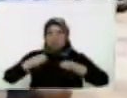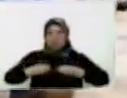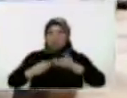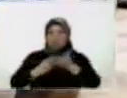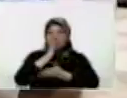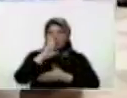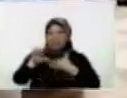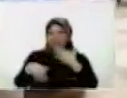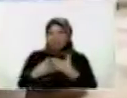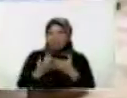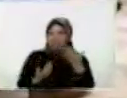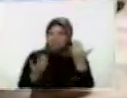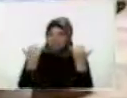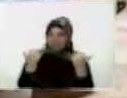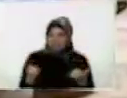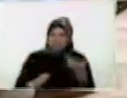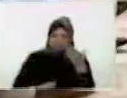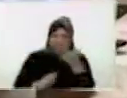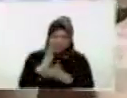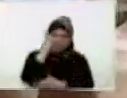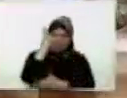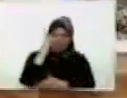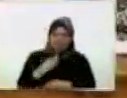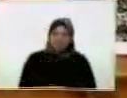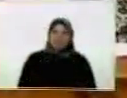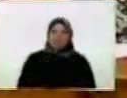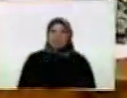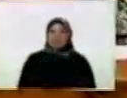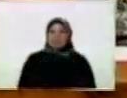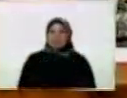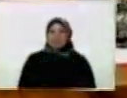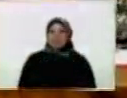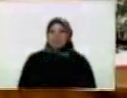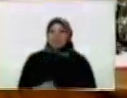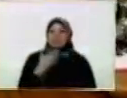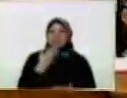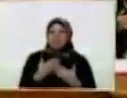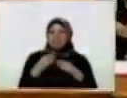¡Hasta la victoria siempre, camarada! ¡Dejamos un mundo!